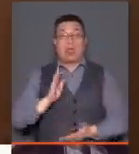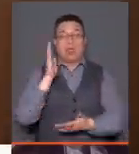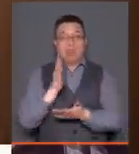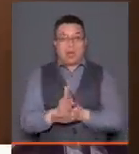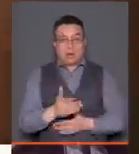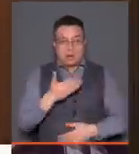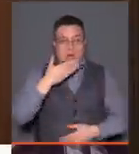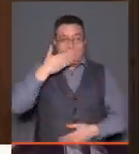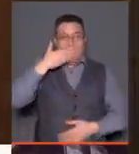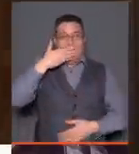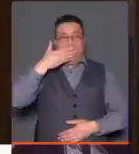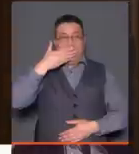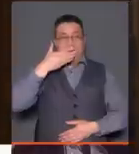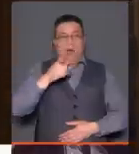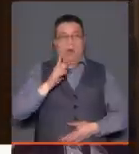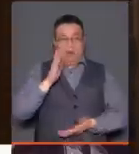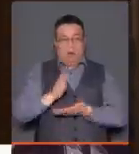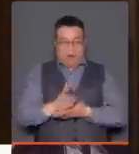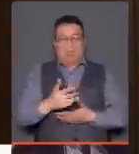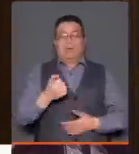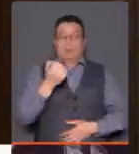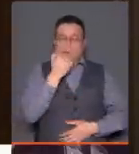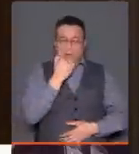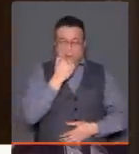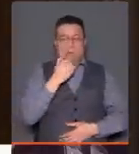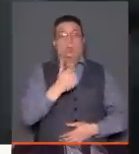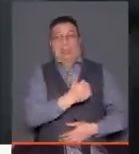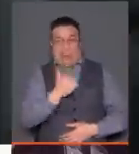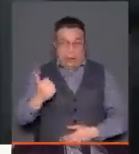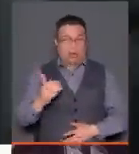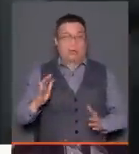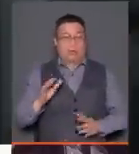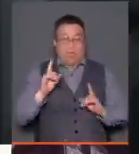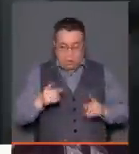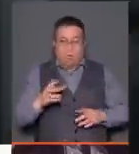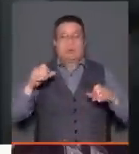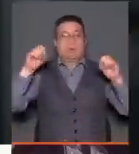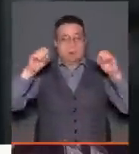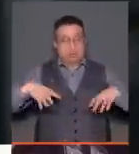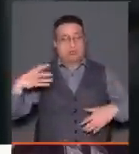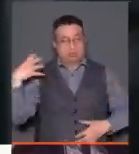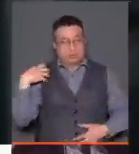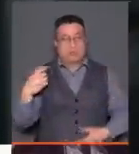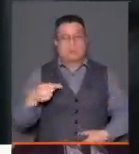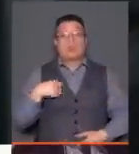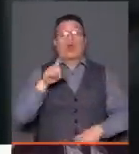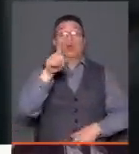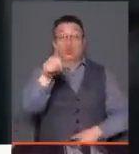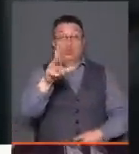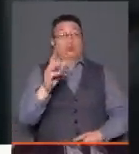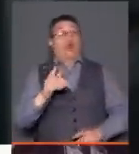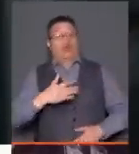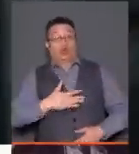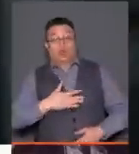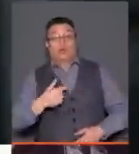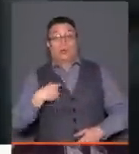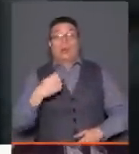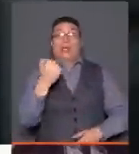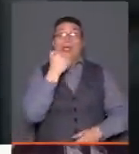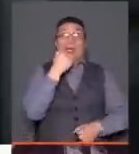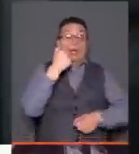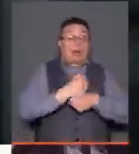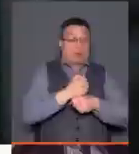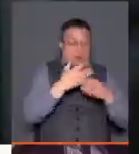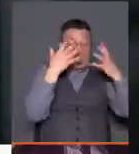cargo de alguna manera porque la equivocación es por parte de ellos creo que por ejemplo tú o yo me mando un condoro en la pega creo